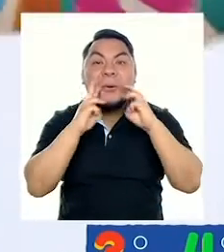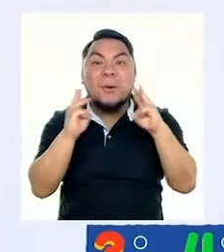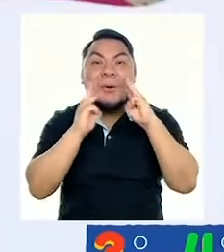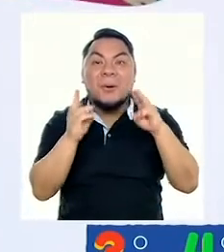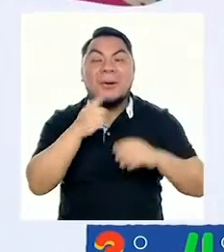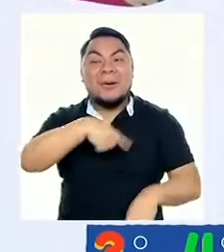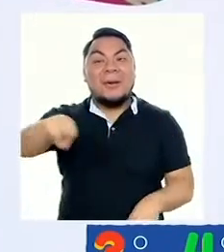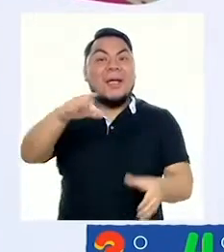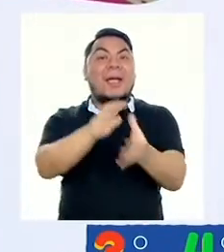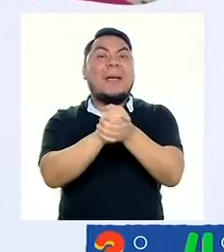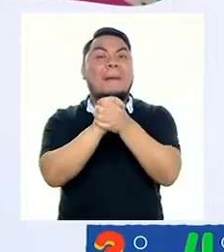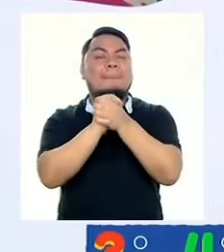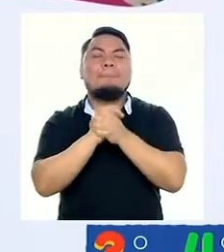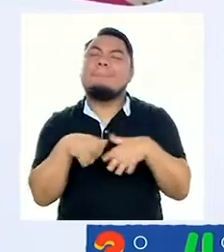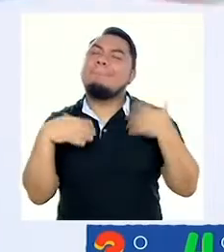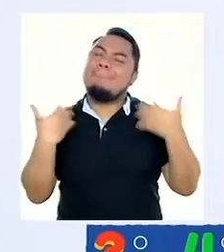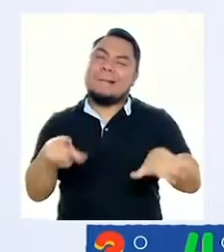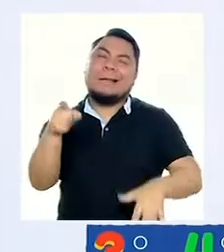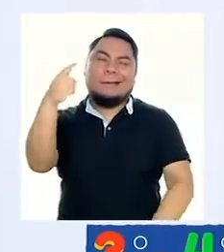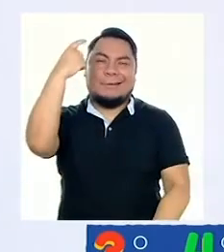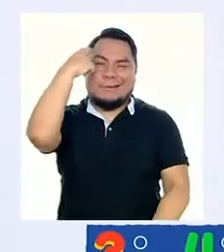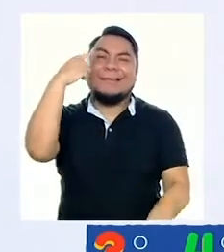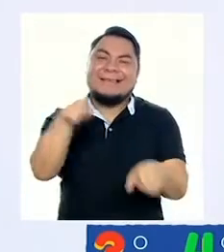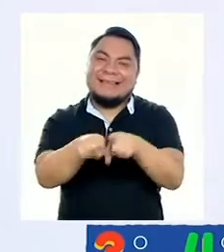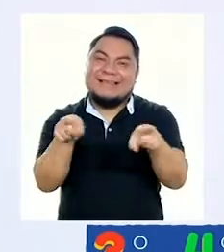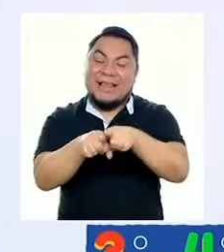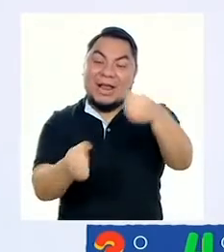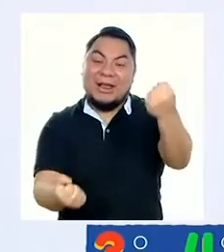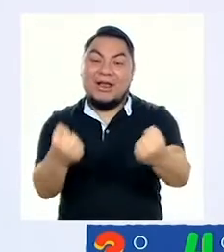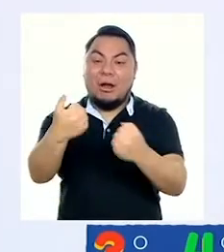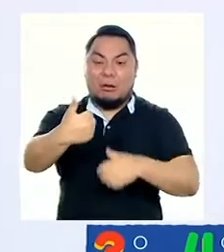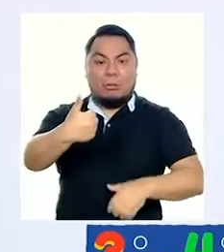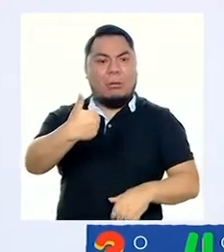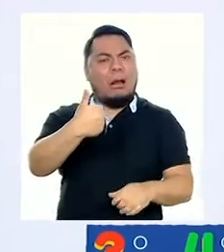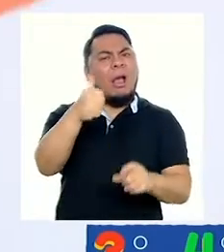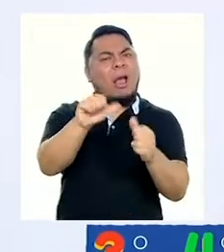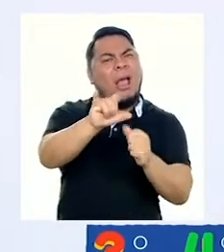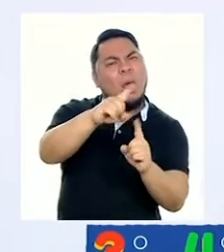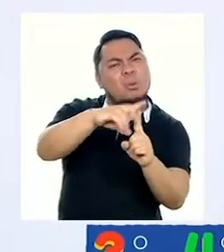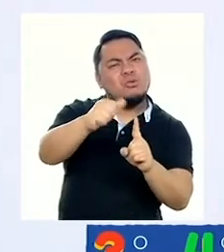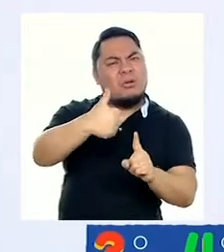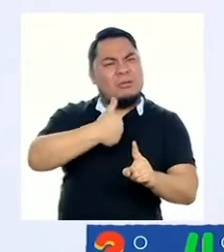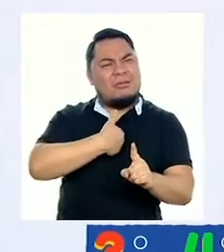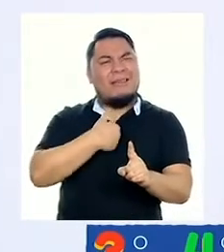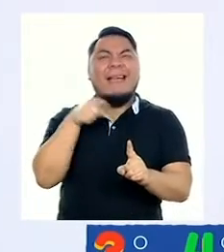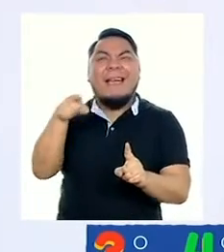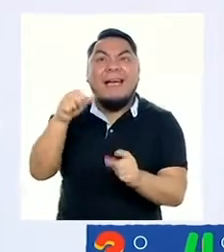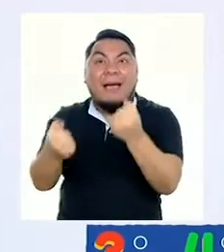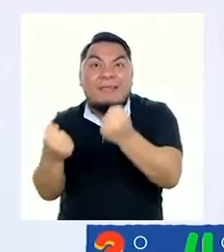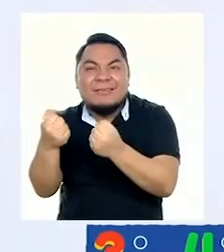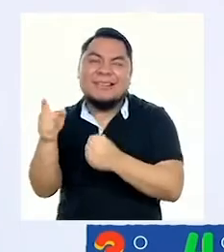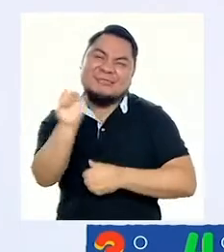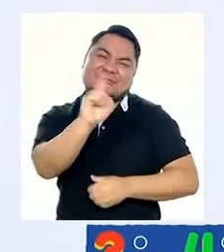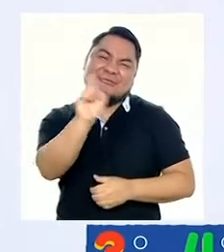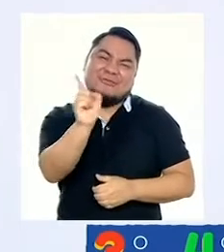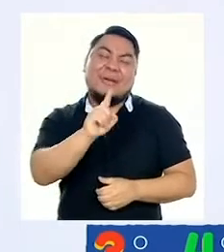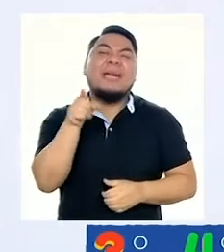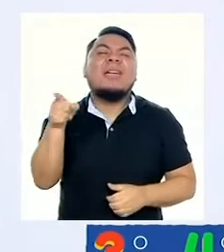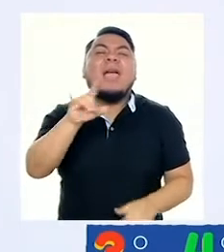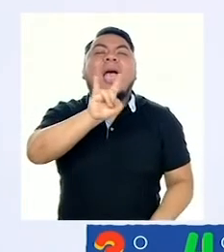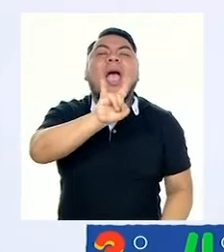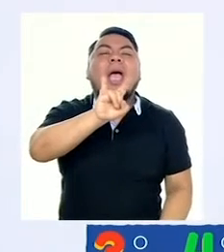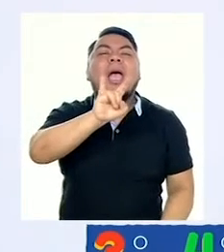Parece que nuestros amigos también pensaban que la autobiografía tenía que ver con los autos. ¿Qué es una